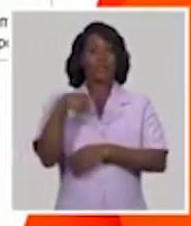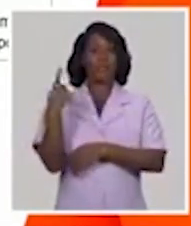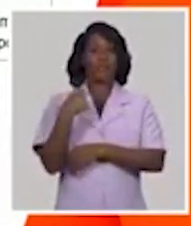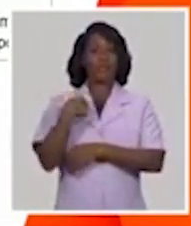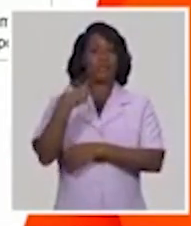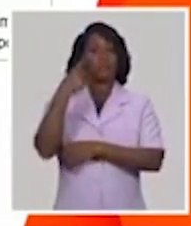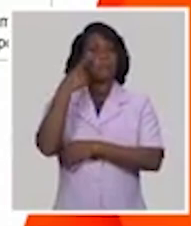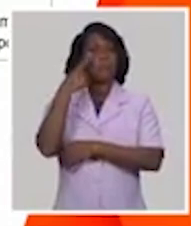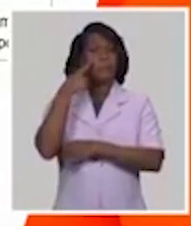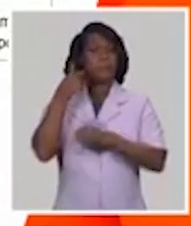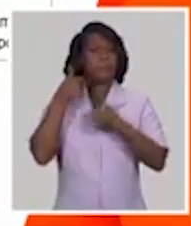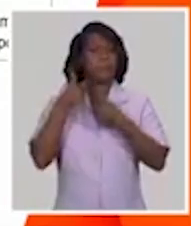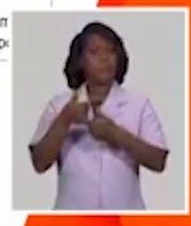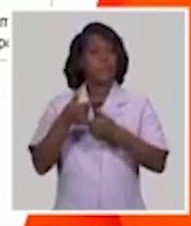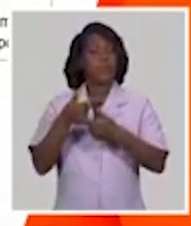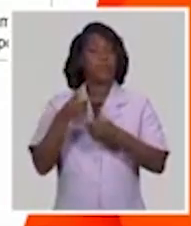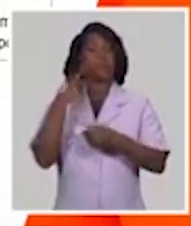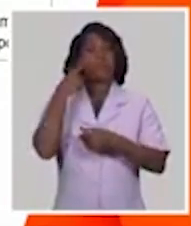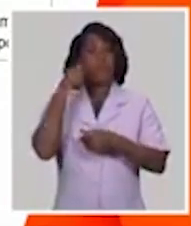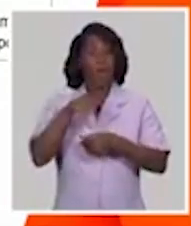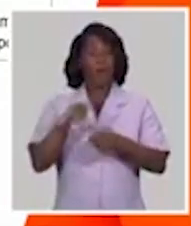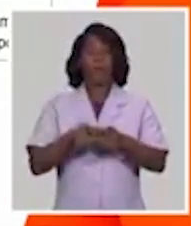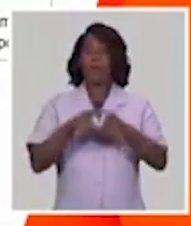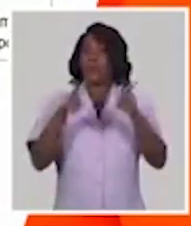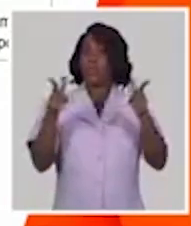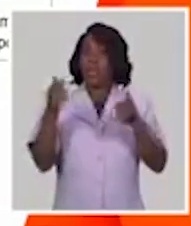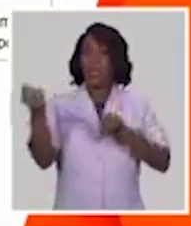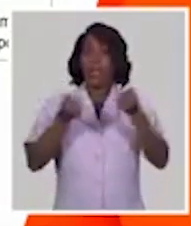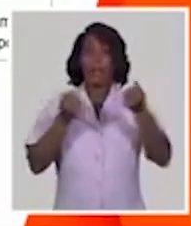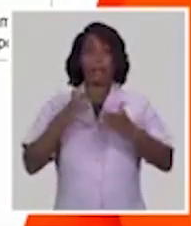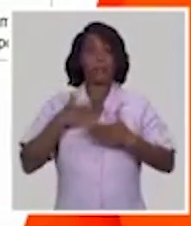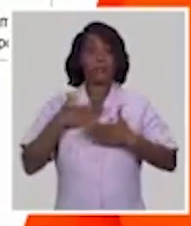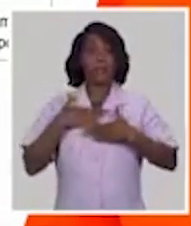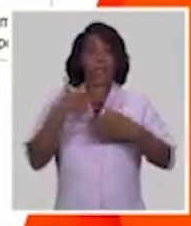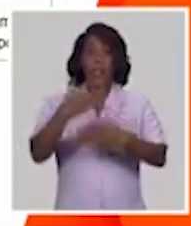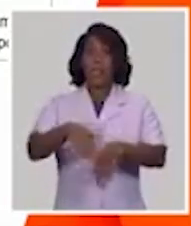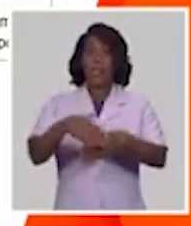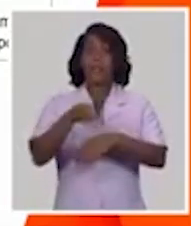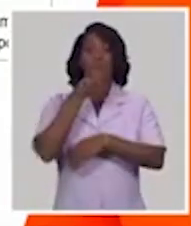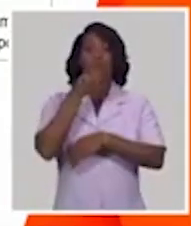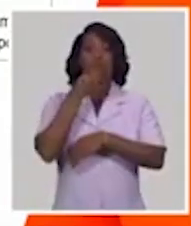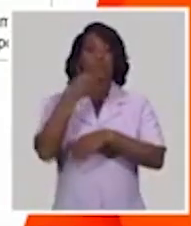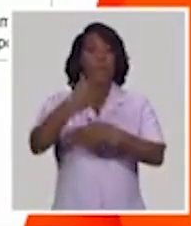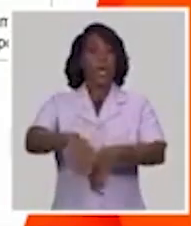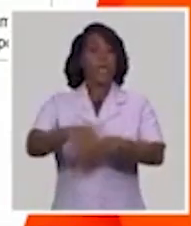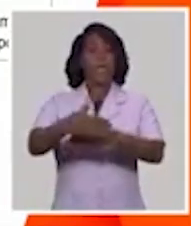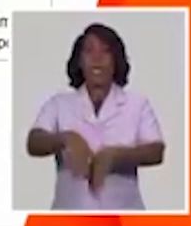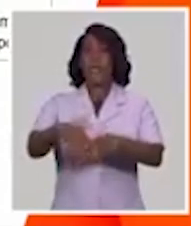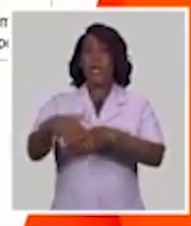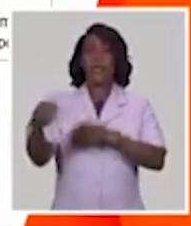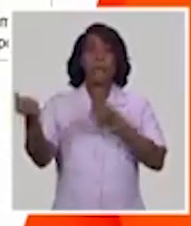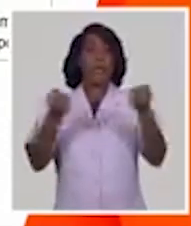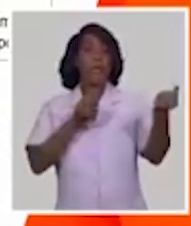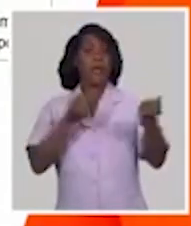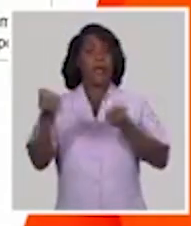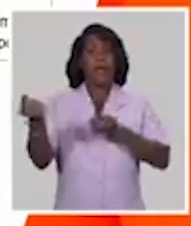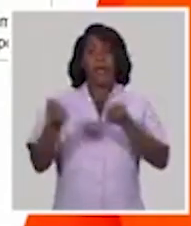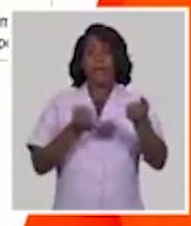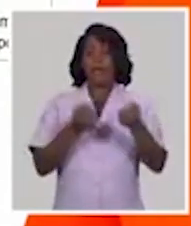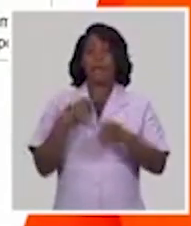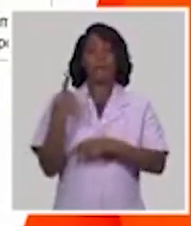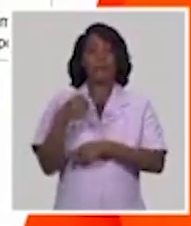por nuestra calle en la capital más de 110.000 vehículos particulares. En este caso, como dice la medida